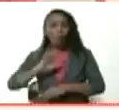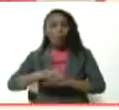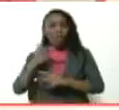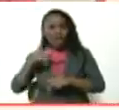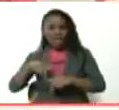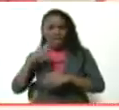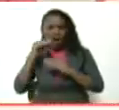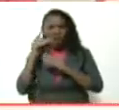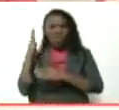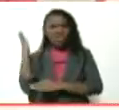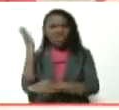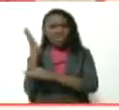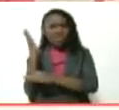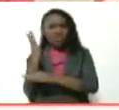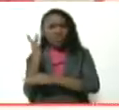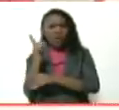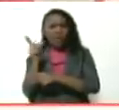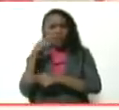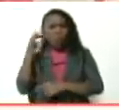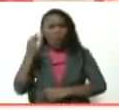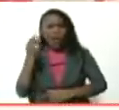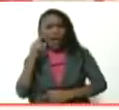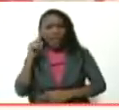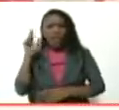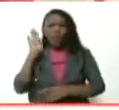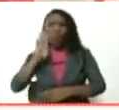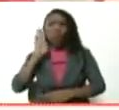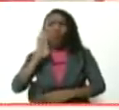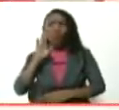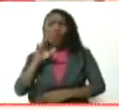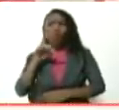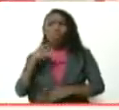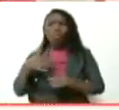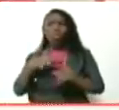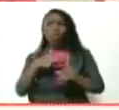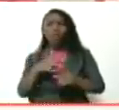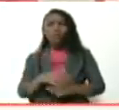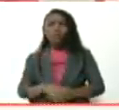unas sanciones que son auténticamente criminales,